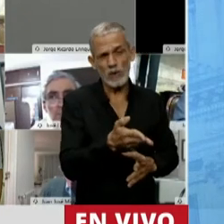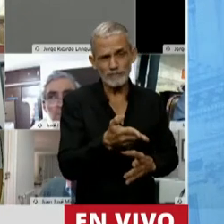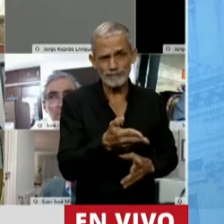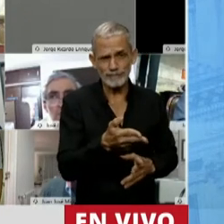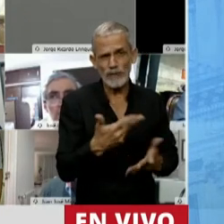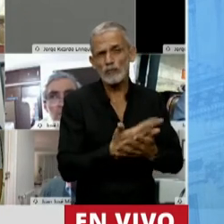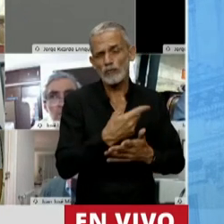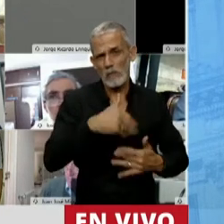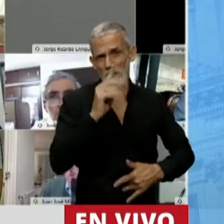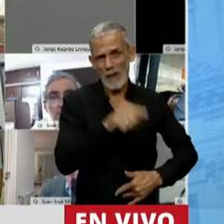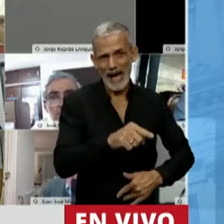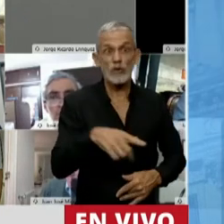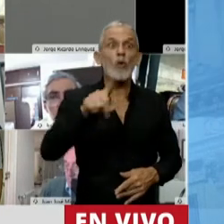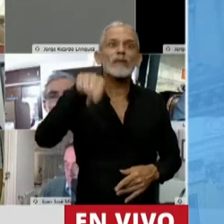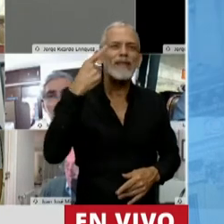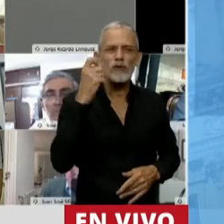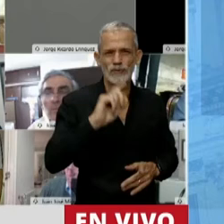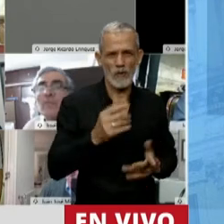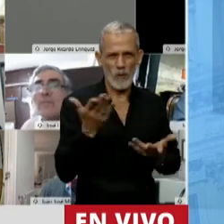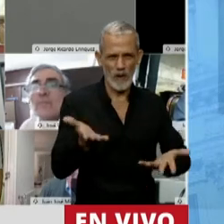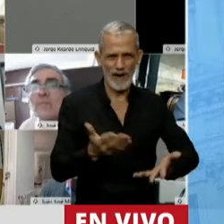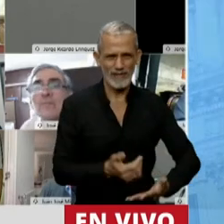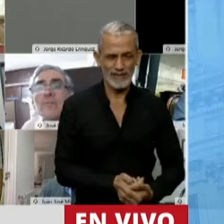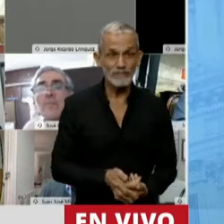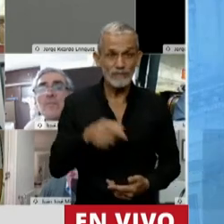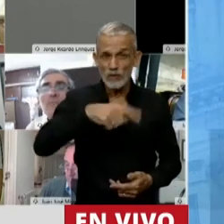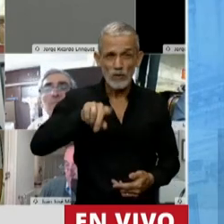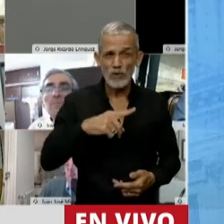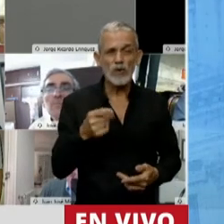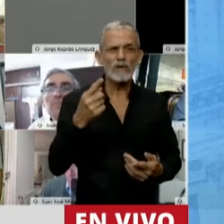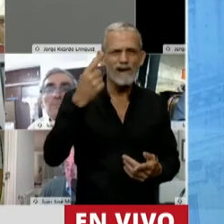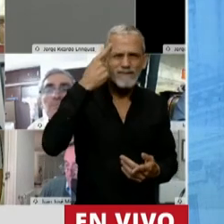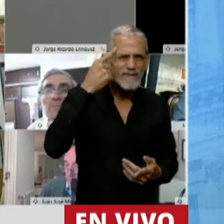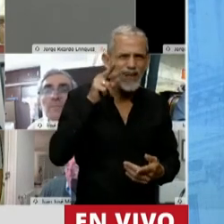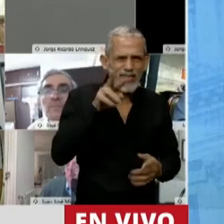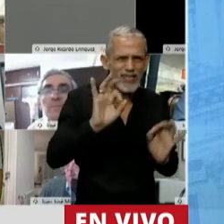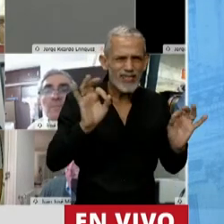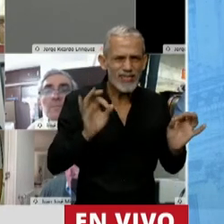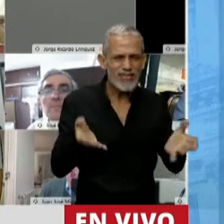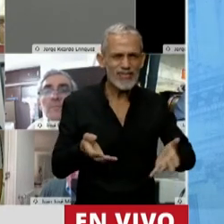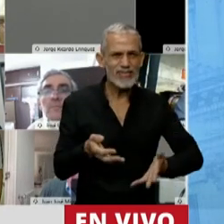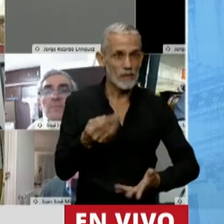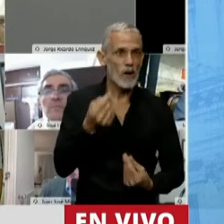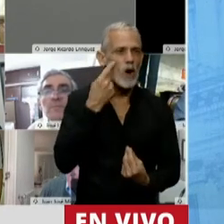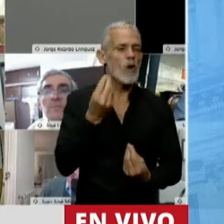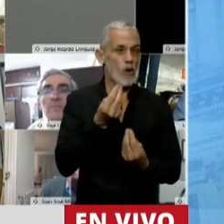que no nos damos cuenta, eso es lo que ustedes no se dan cuenta, eso es lo que no son capaces de ver. Y